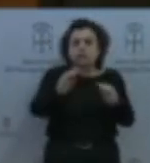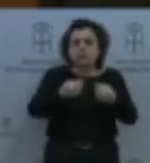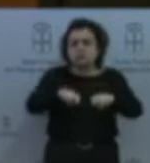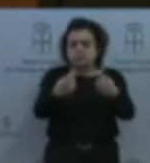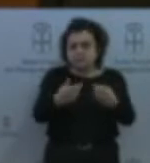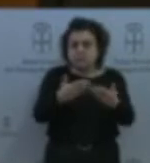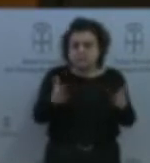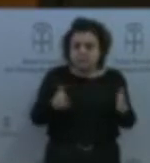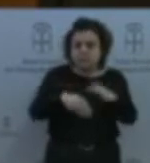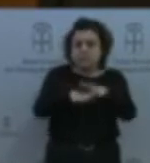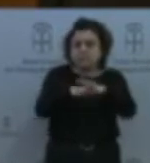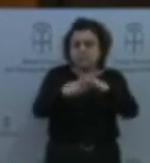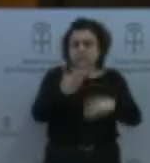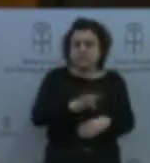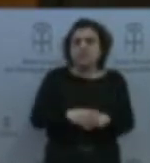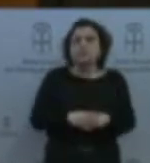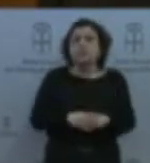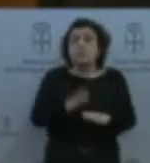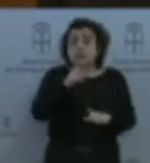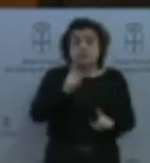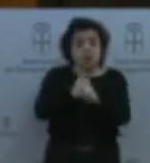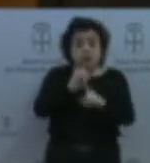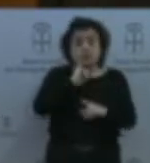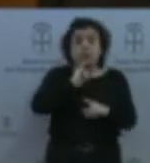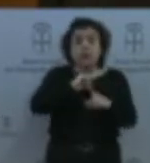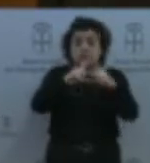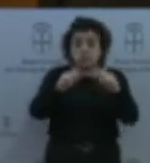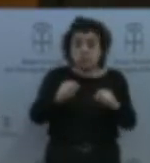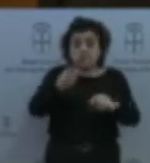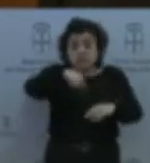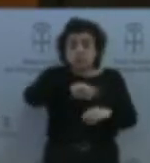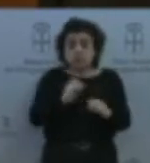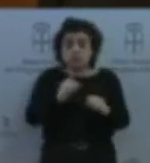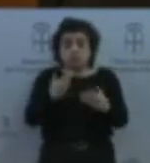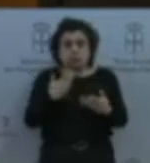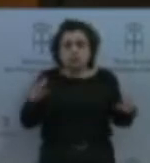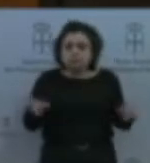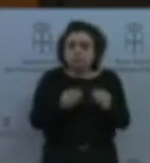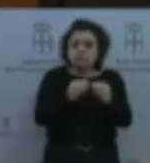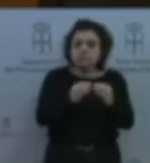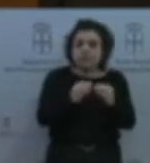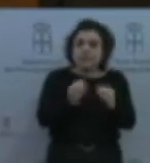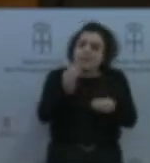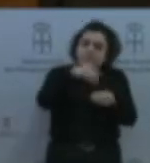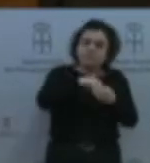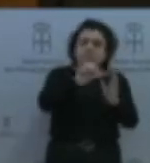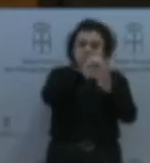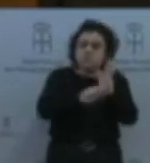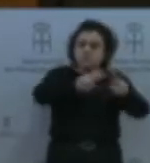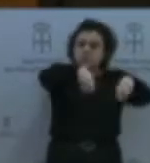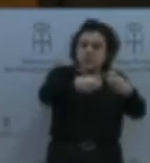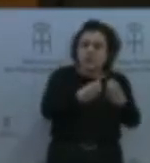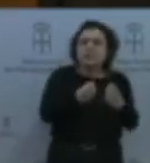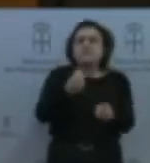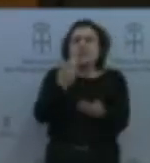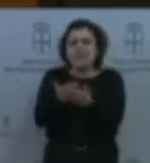Si somos quien algamar un acuerdo para reformar el Estatuto e incluir la oficialidad, vamos a demostrar que la Asturias intolerante invocada por la ultraderecha